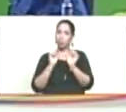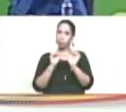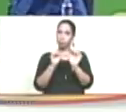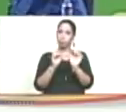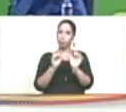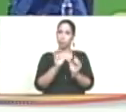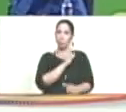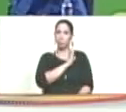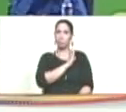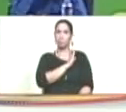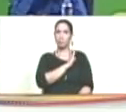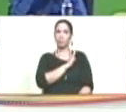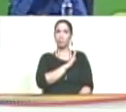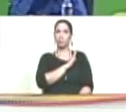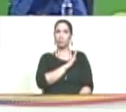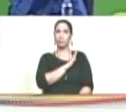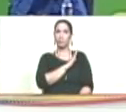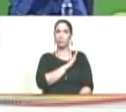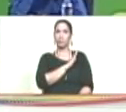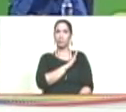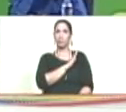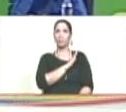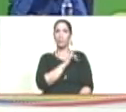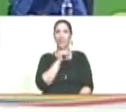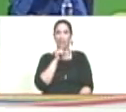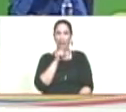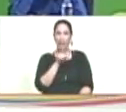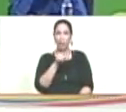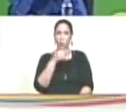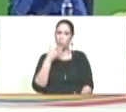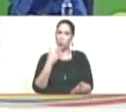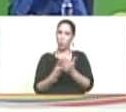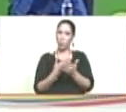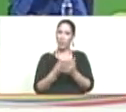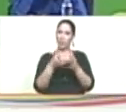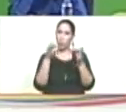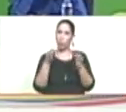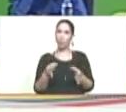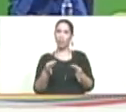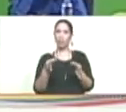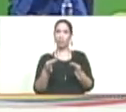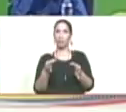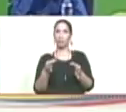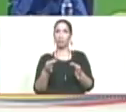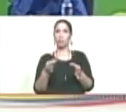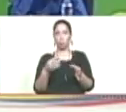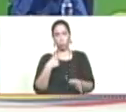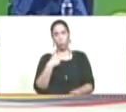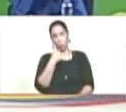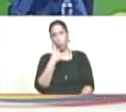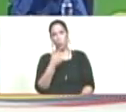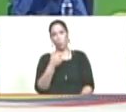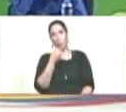mía, y ellos trajeran propuestas concretas, yo digo, bueno,